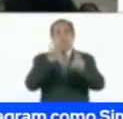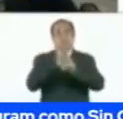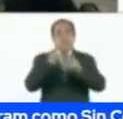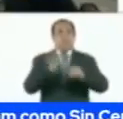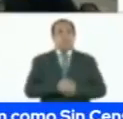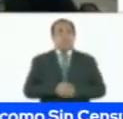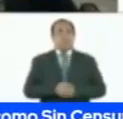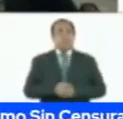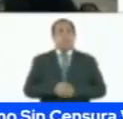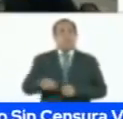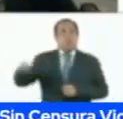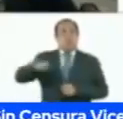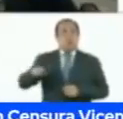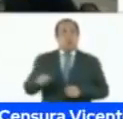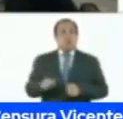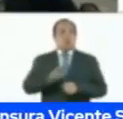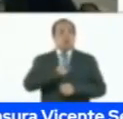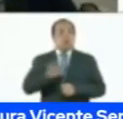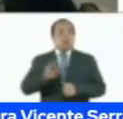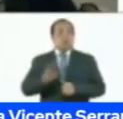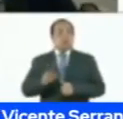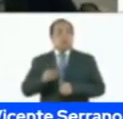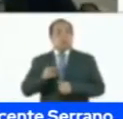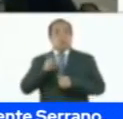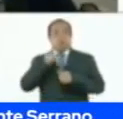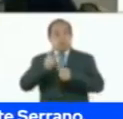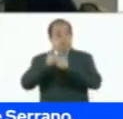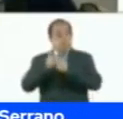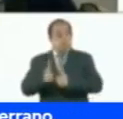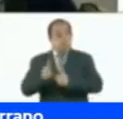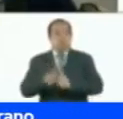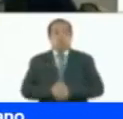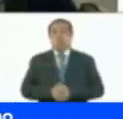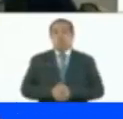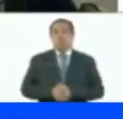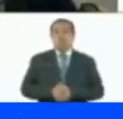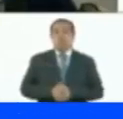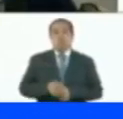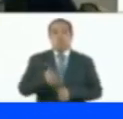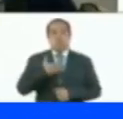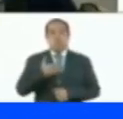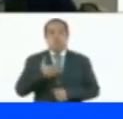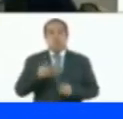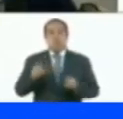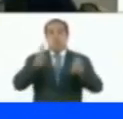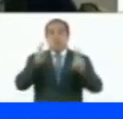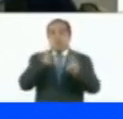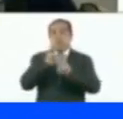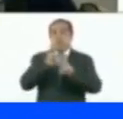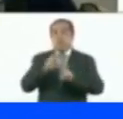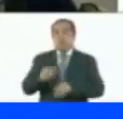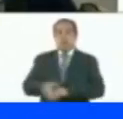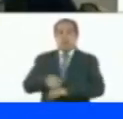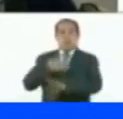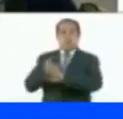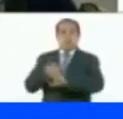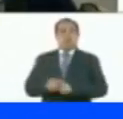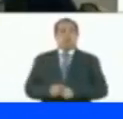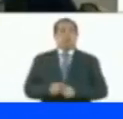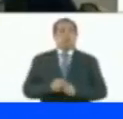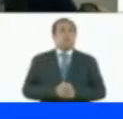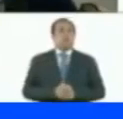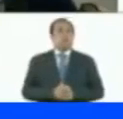tal forma que pudieran estar mejor guarecidos y no estuvieran a la intemperie. Se